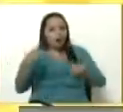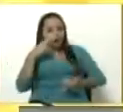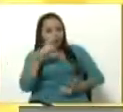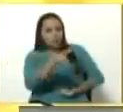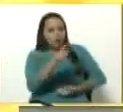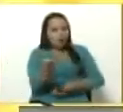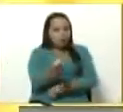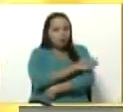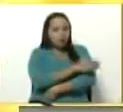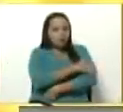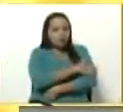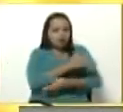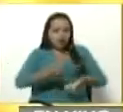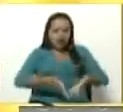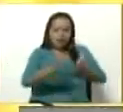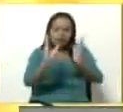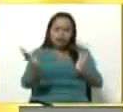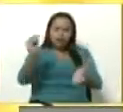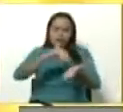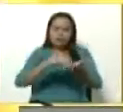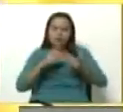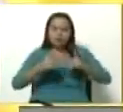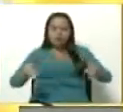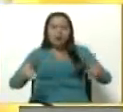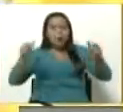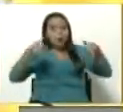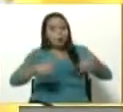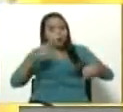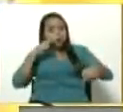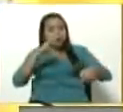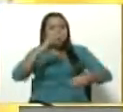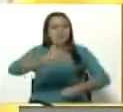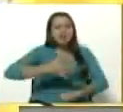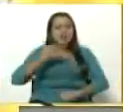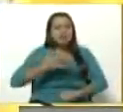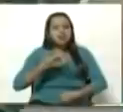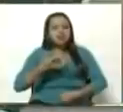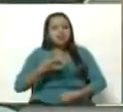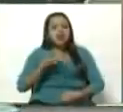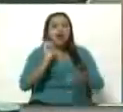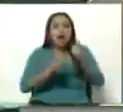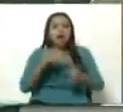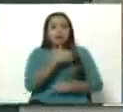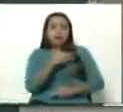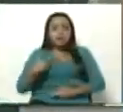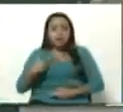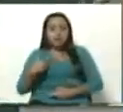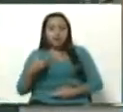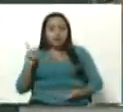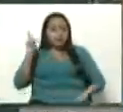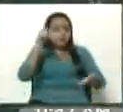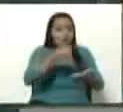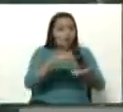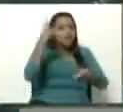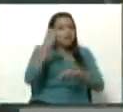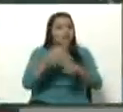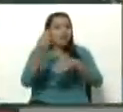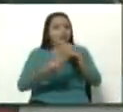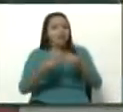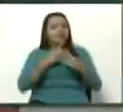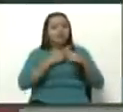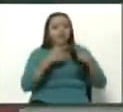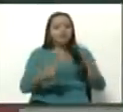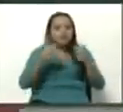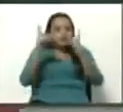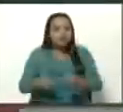oposiciones en el camino democrático. Hoy sentimos que si alguien quiere llegar a un cargo, tiene que ser por la